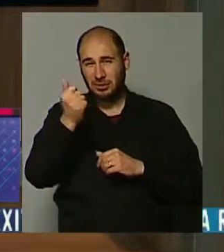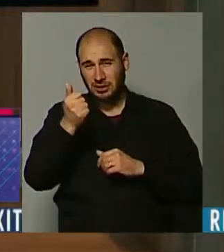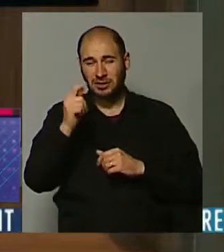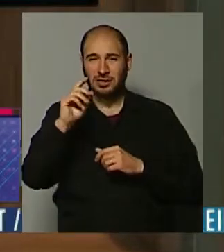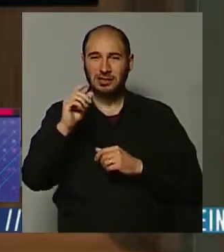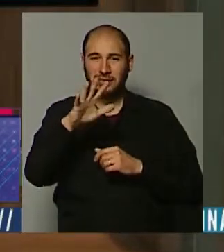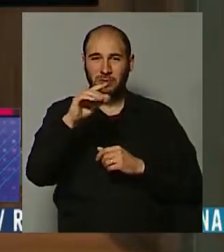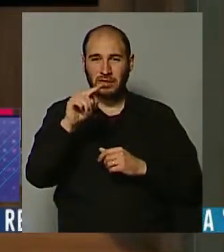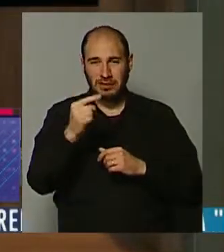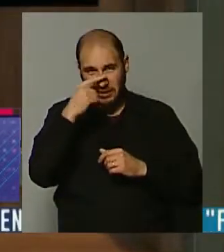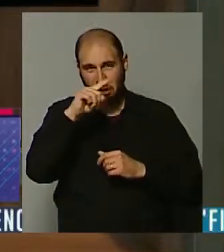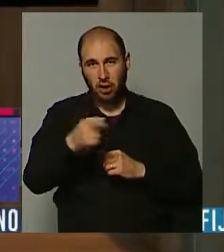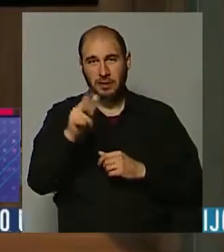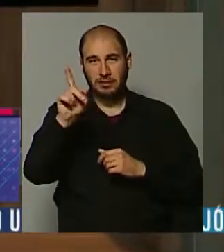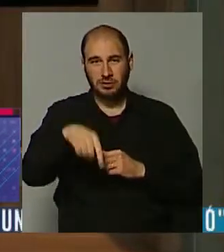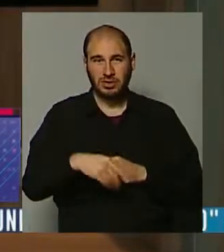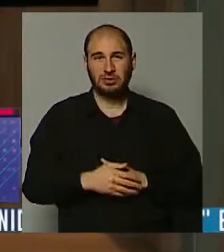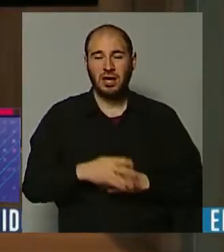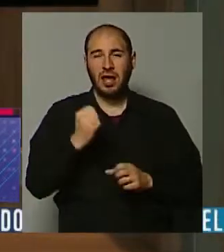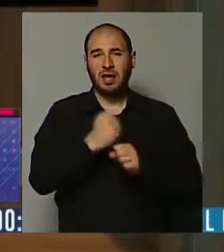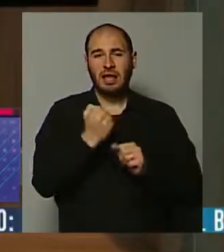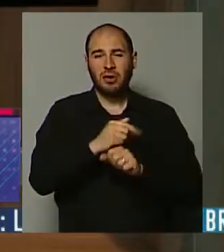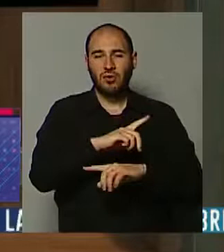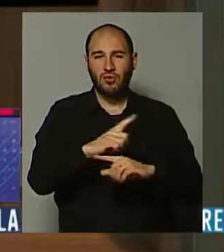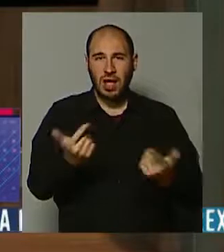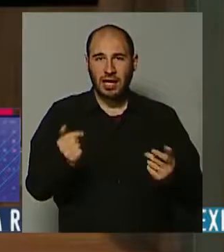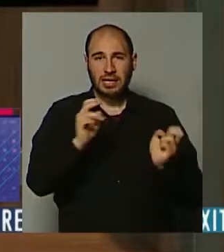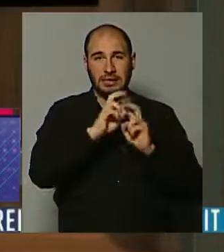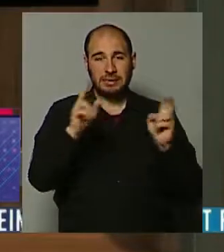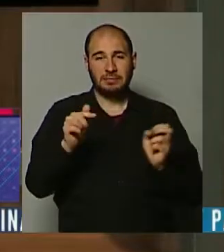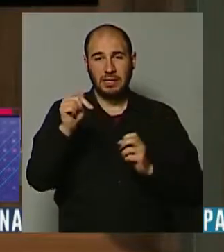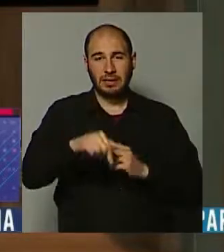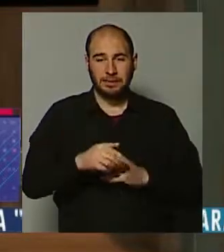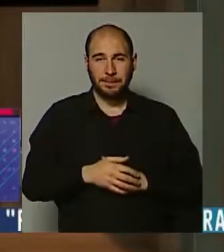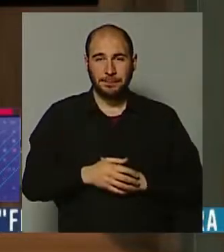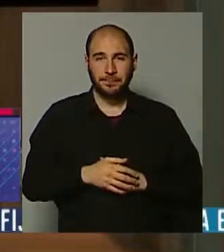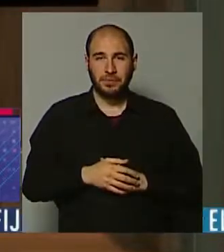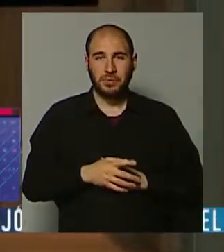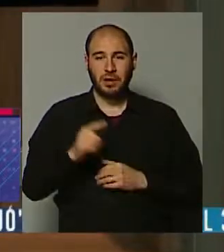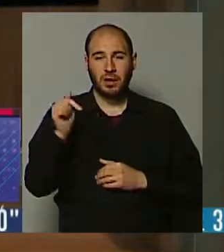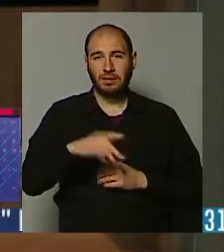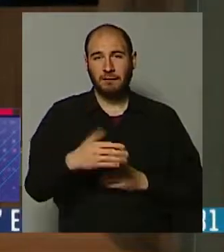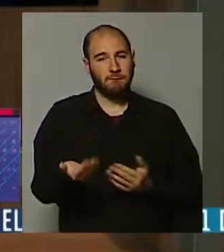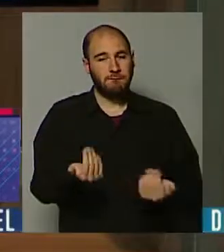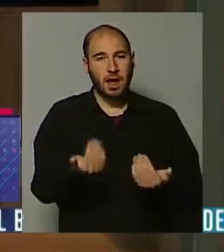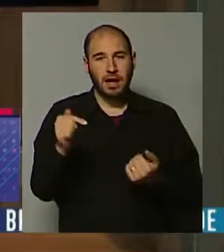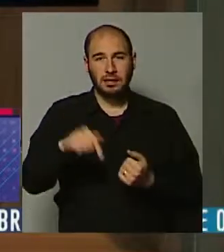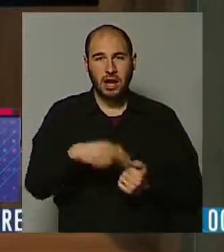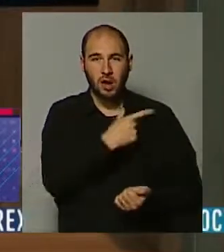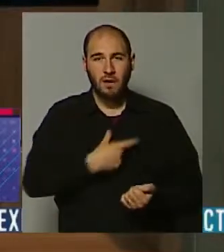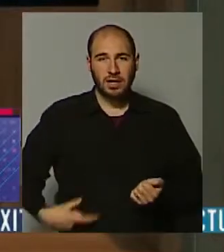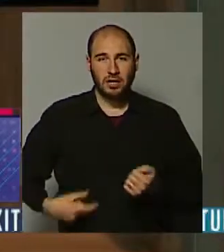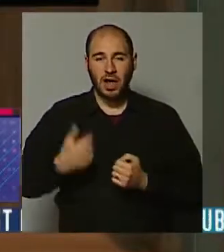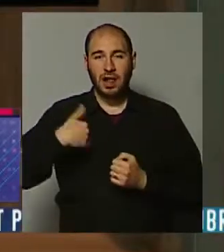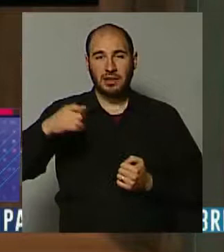del 57,3% y el desempleo, que sigue siendo un tema que destapa una deuda que hay por parte del gobierno